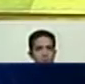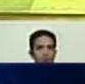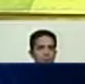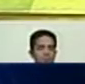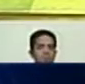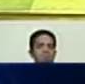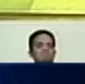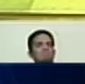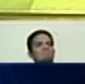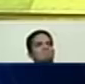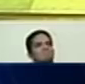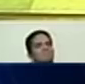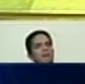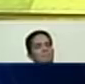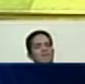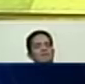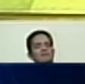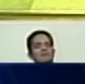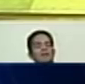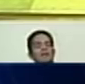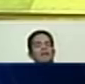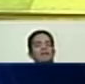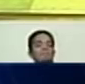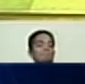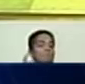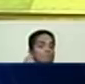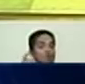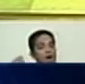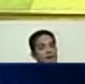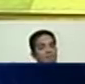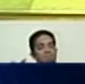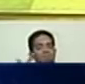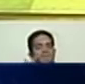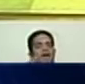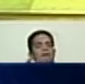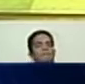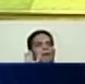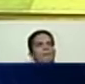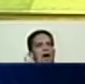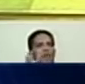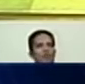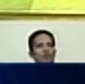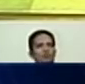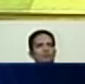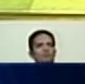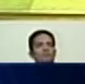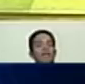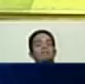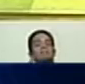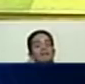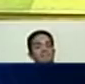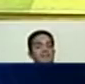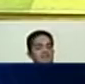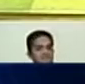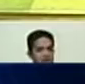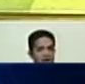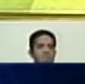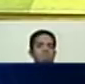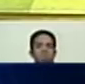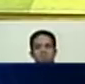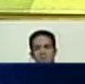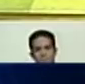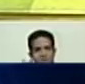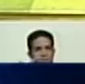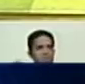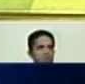primera ministra de Barbados, Mia Mottley, está el primer ministro vecino de Trinidad, el primer ministro Rowley, están en estos